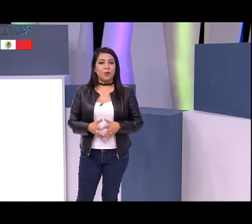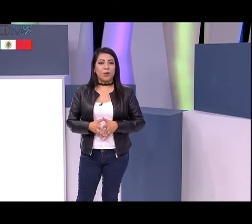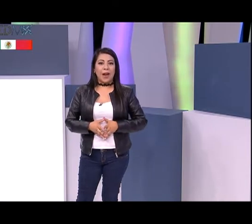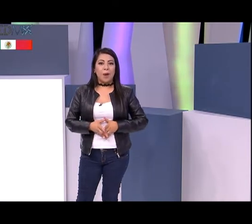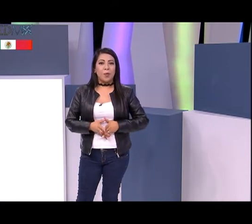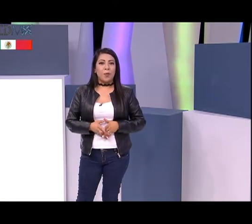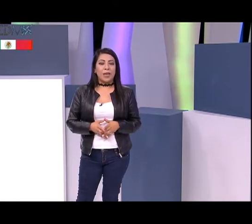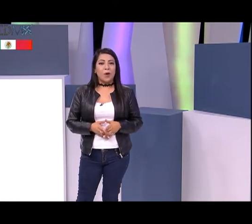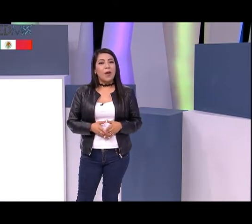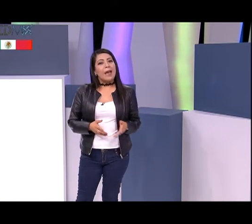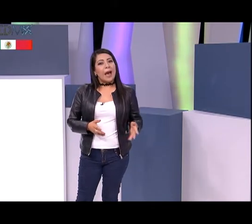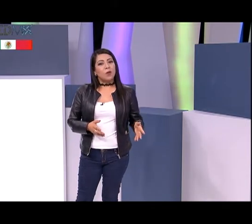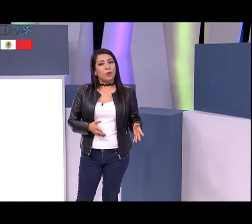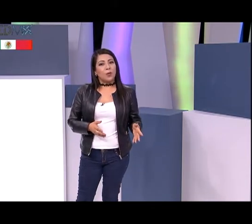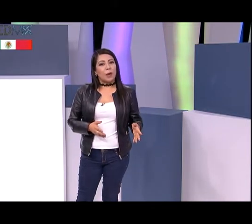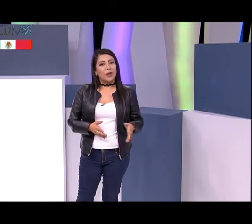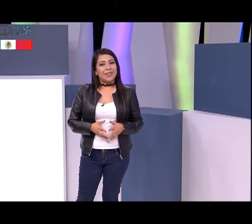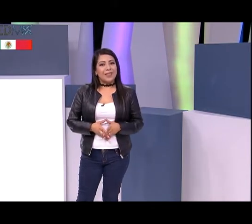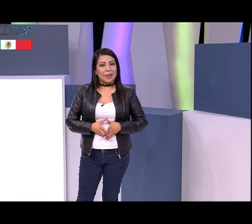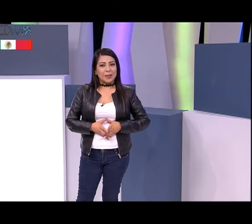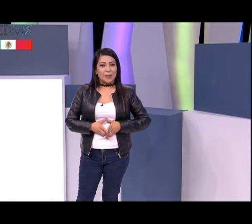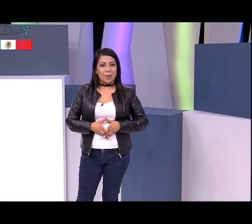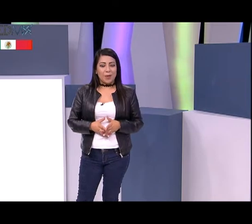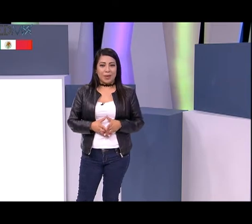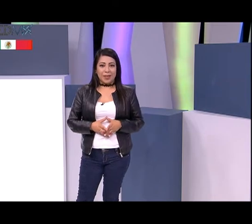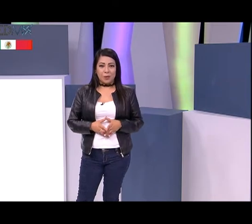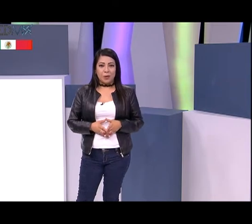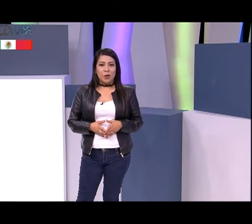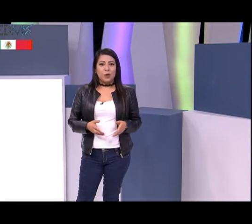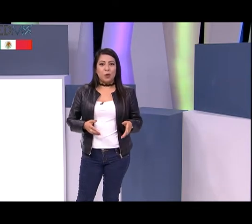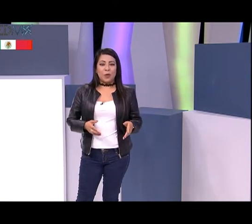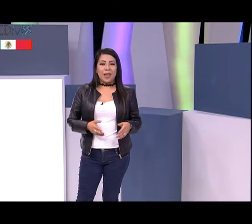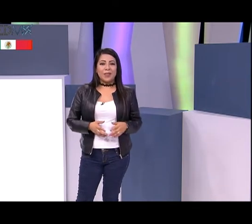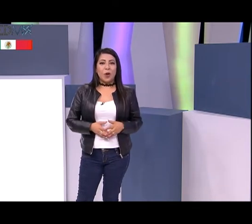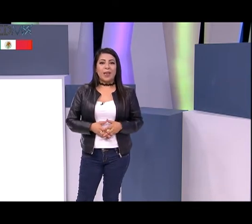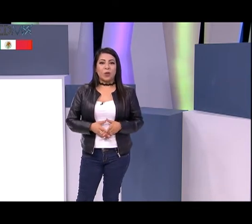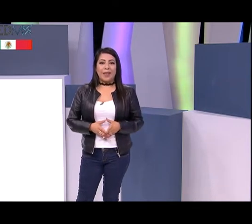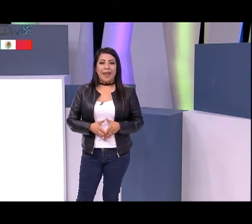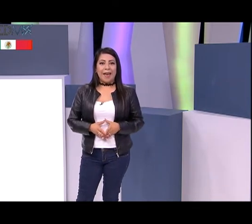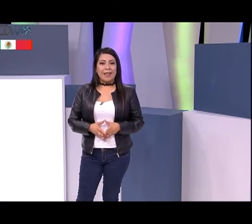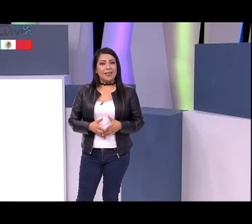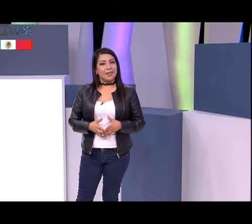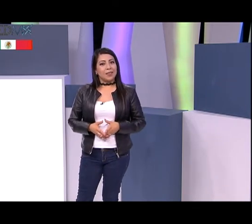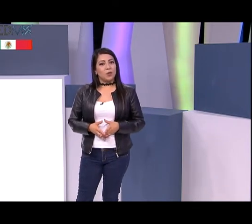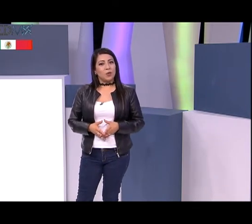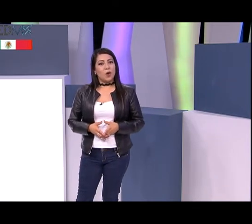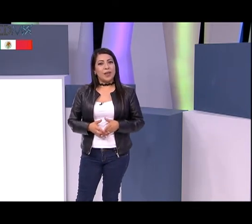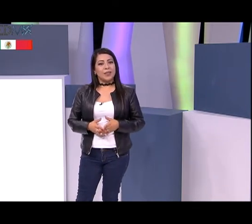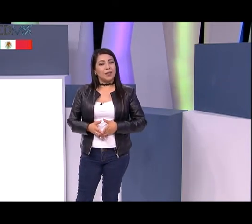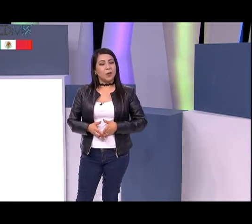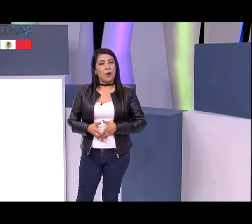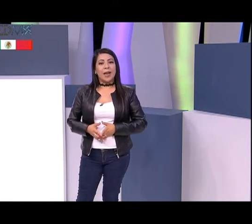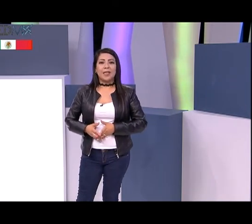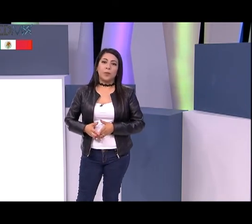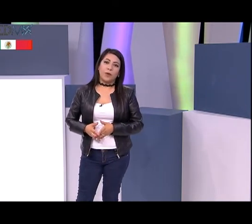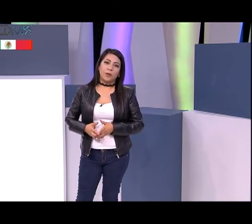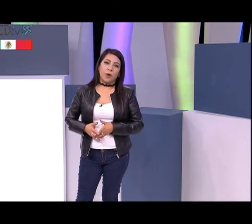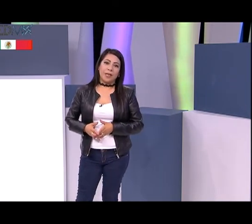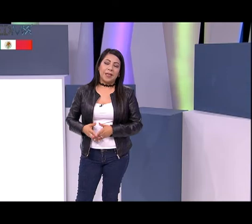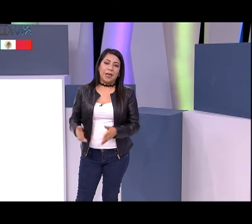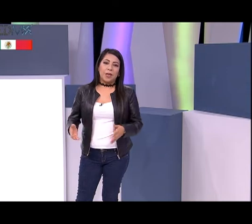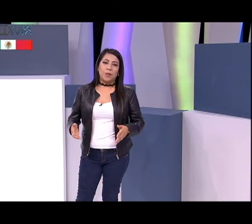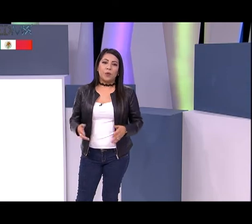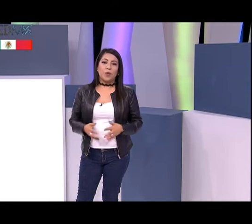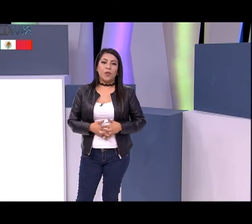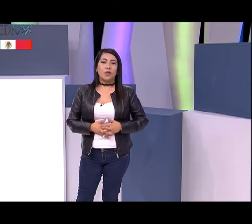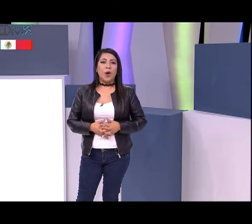conformada para mostrar al público a los protagonistas del sistema educativo, su contexto, la actualidad, las instituciones, escuelas,